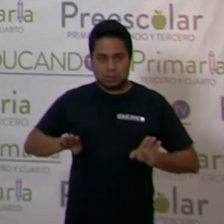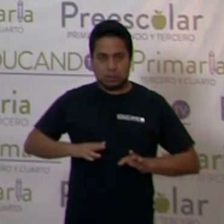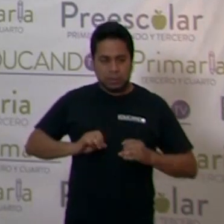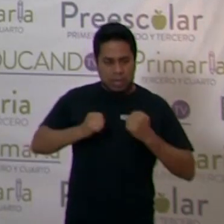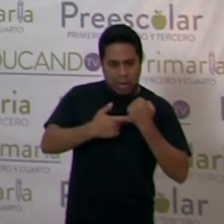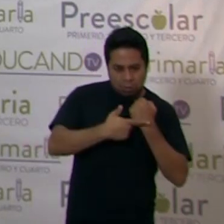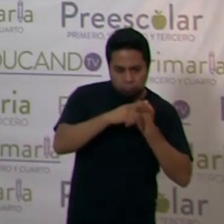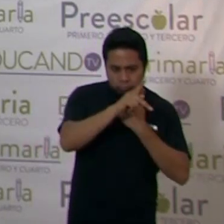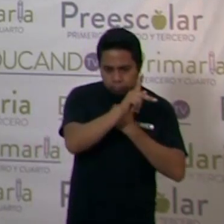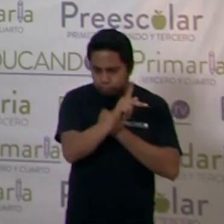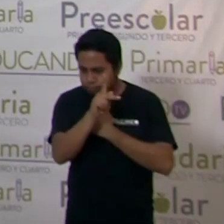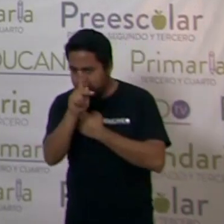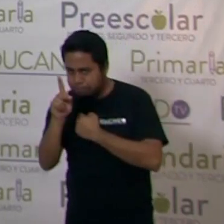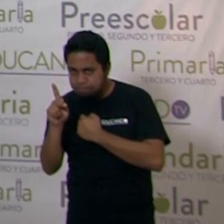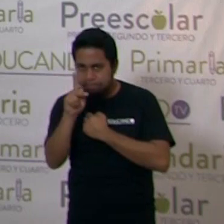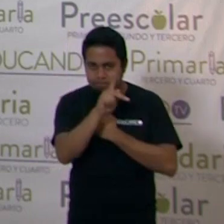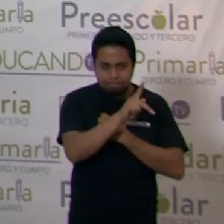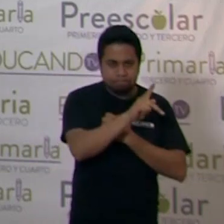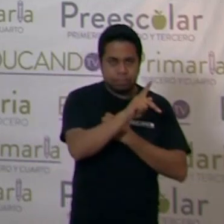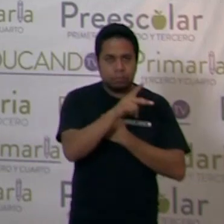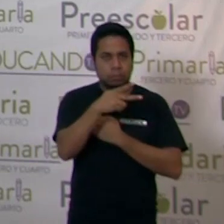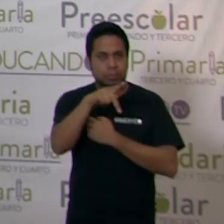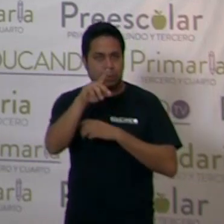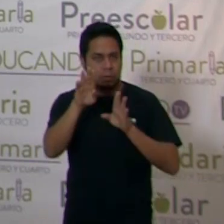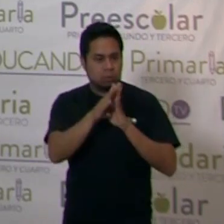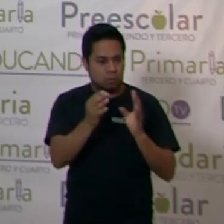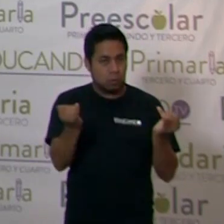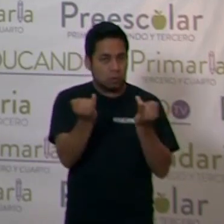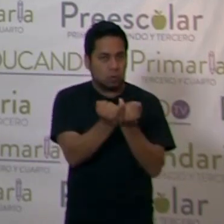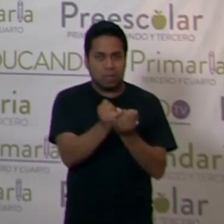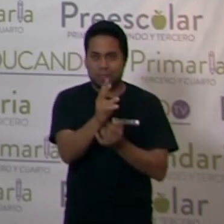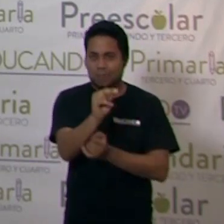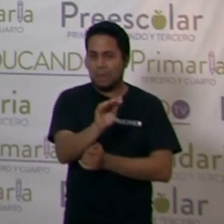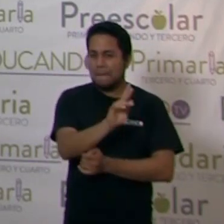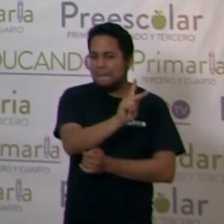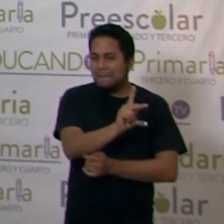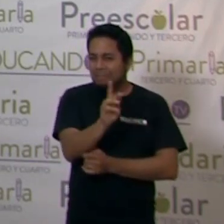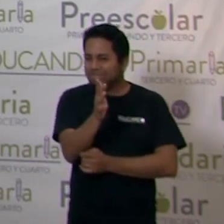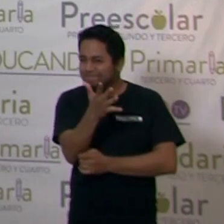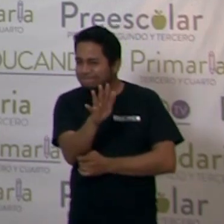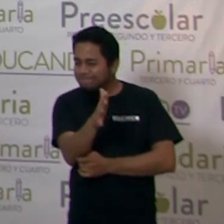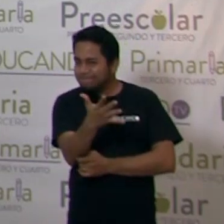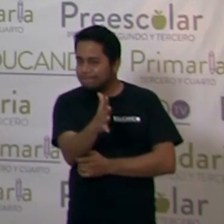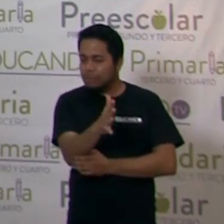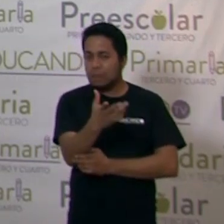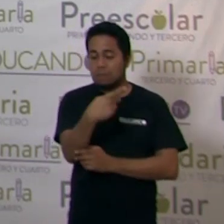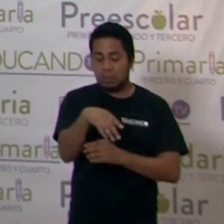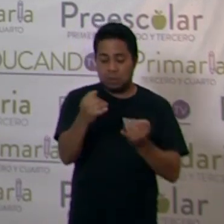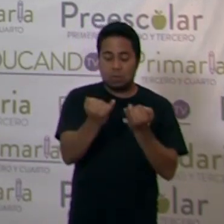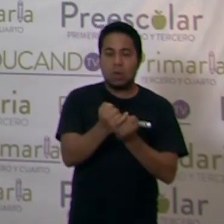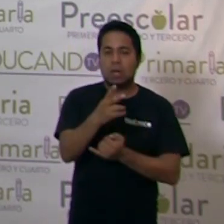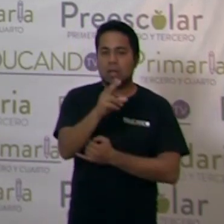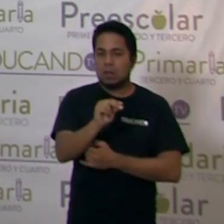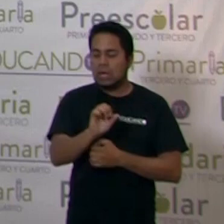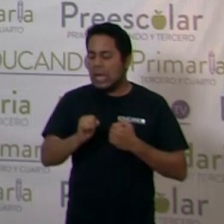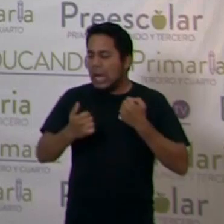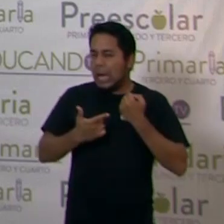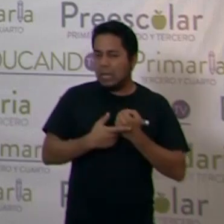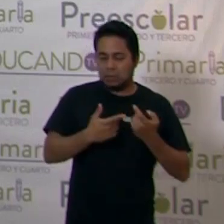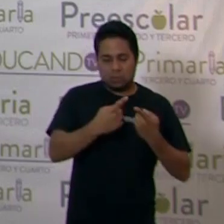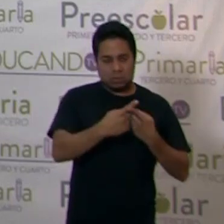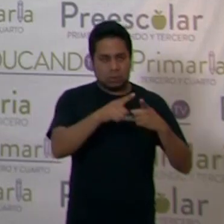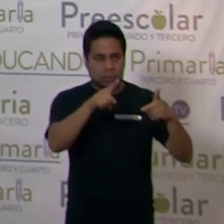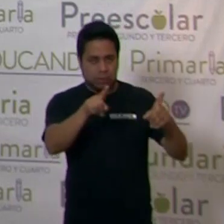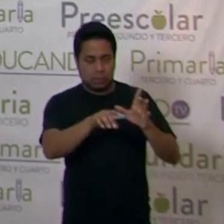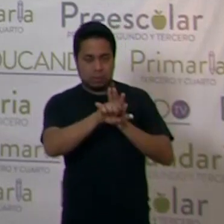parecen Pero no por eso van a ser iguales se parecen pero algo los hace diferentes